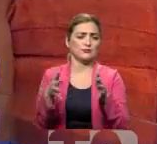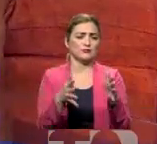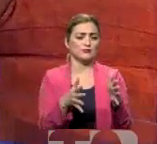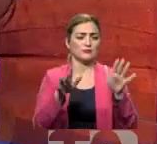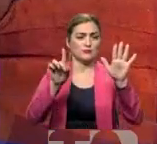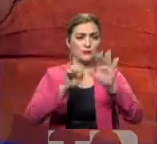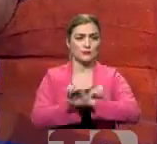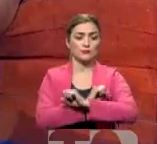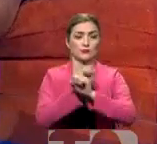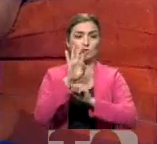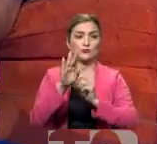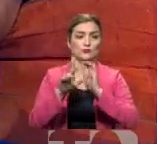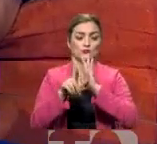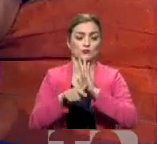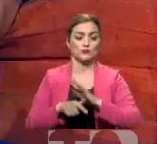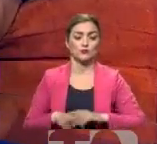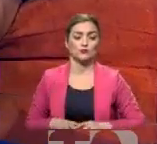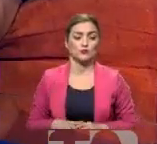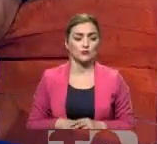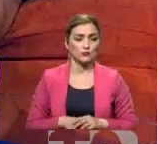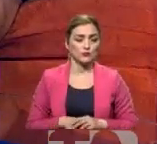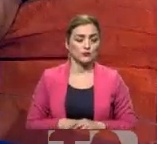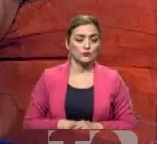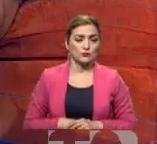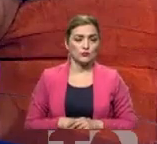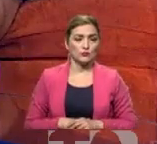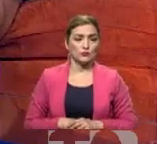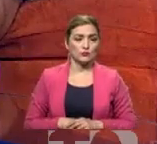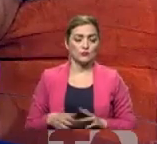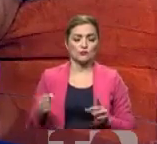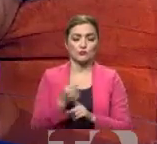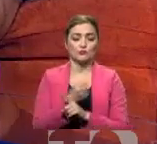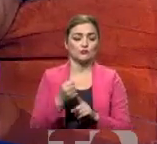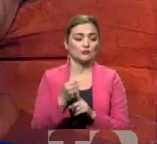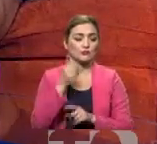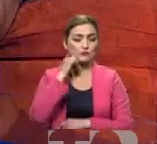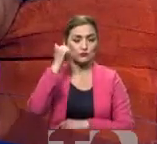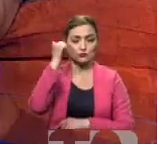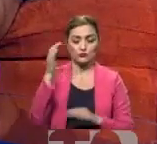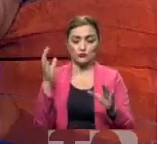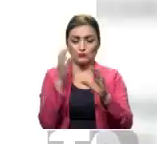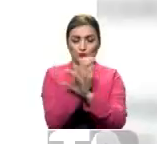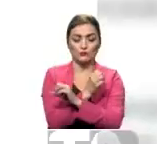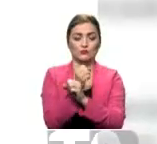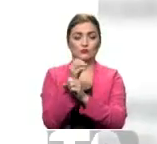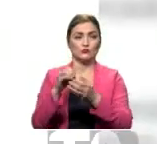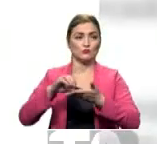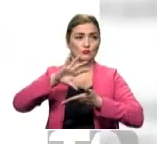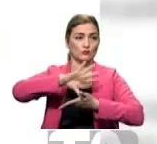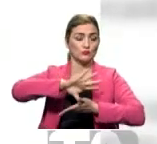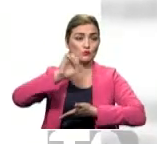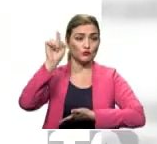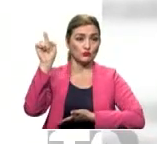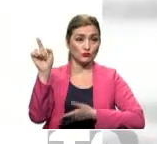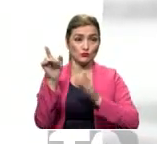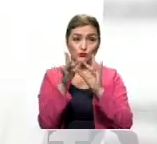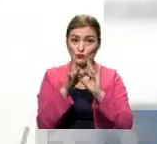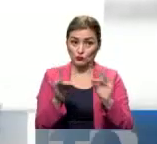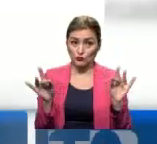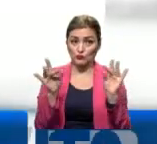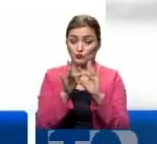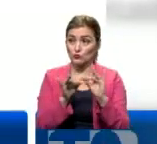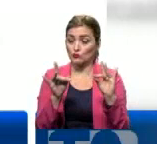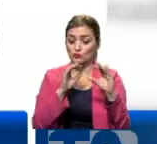seis de la mañana con cuatro minutos y ante los actos de violencia suscitados anoche en la asamblea nacional como les mostrábamos en esas